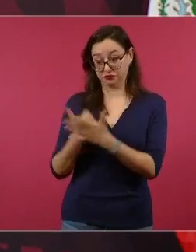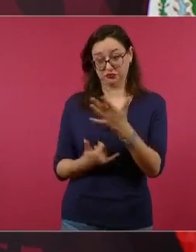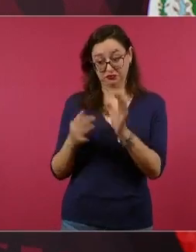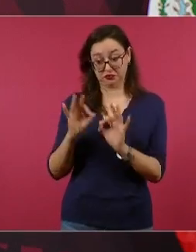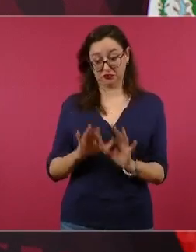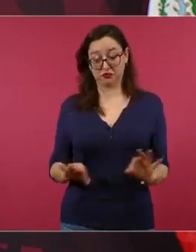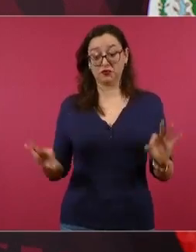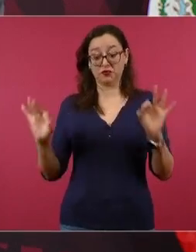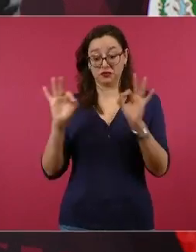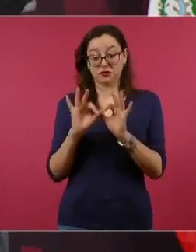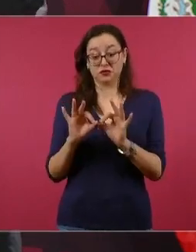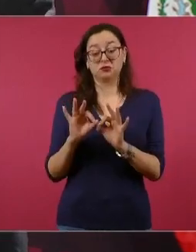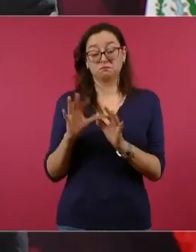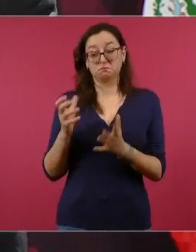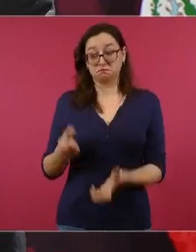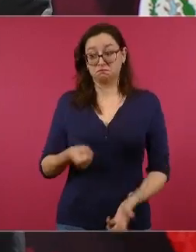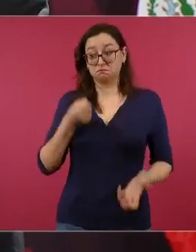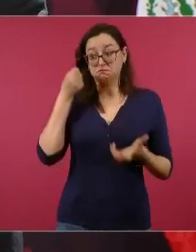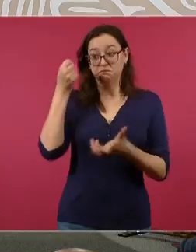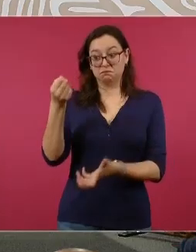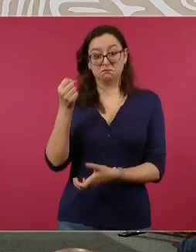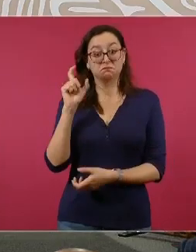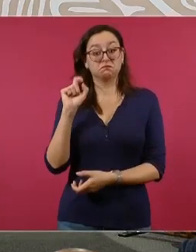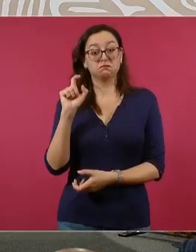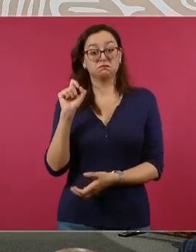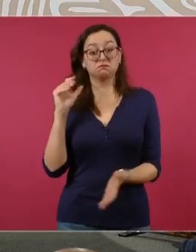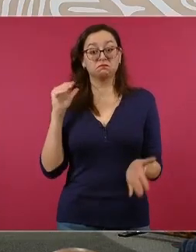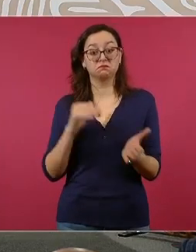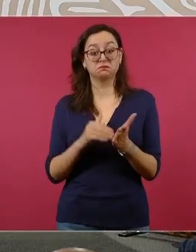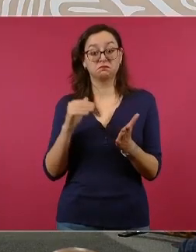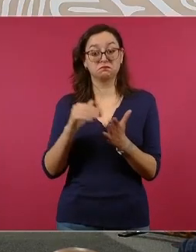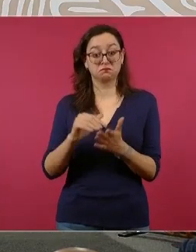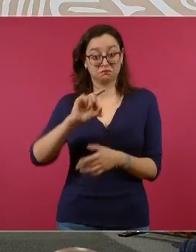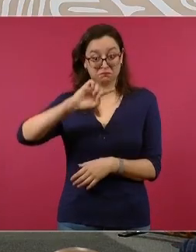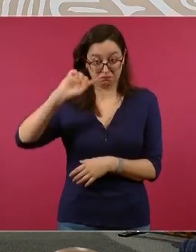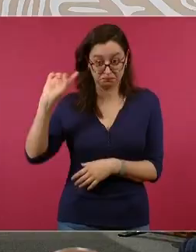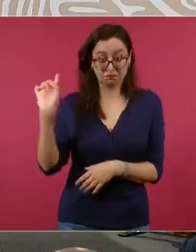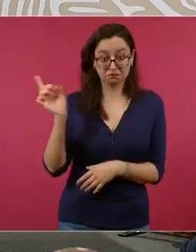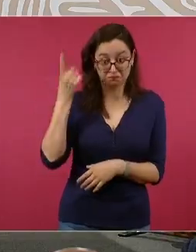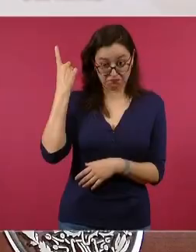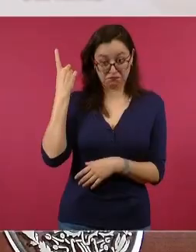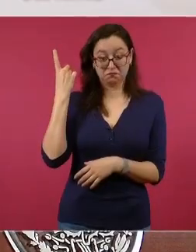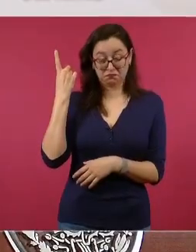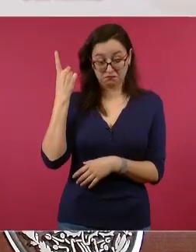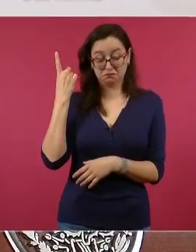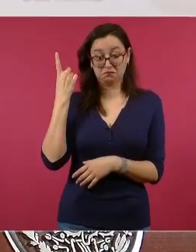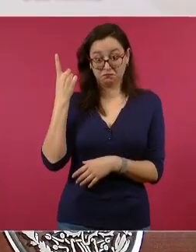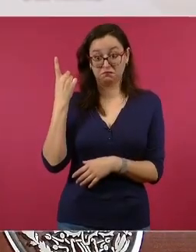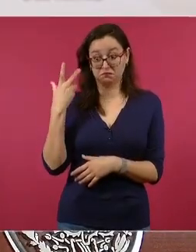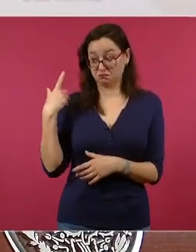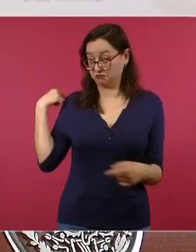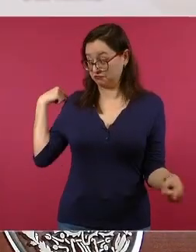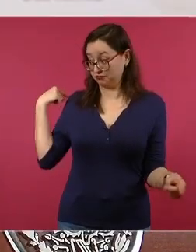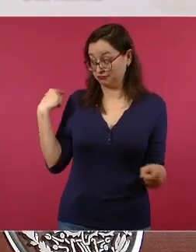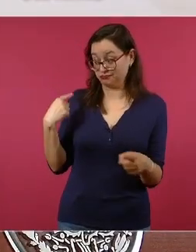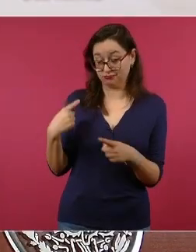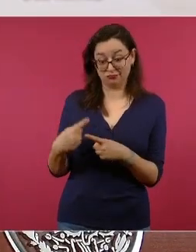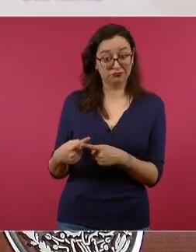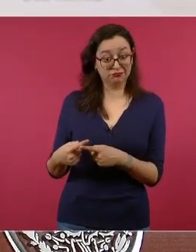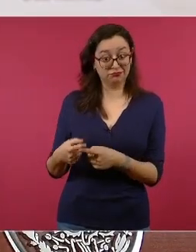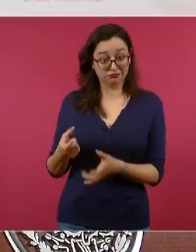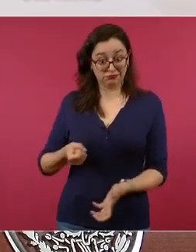de alrededor de 20 mil millones de dólares, eso es lo que hemos